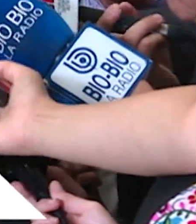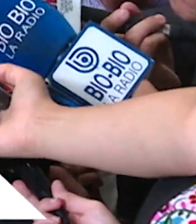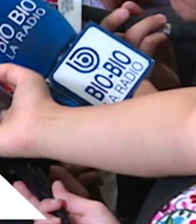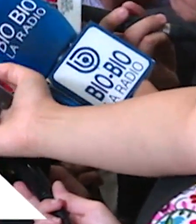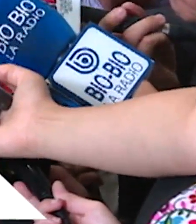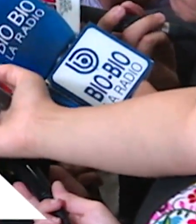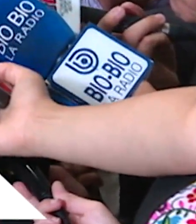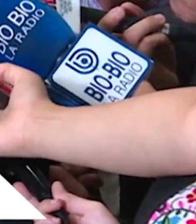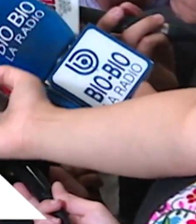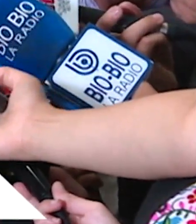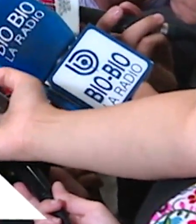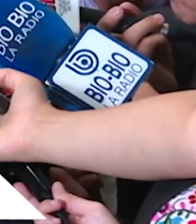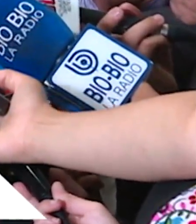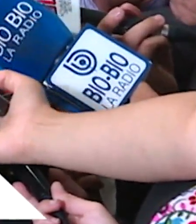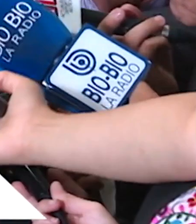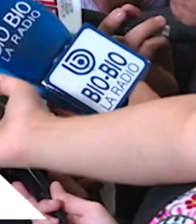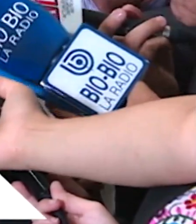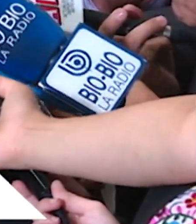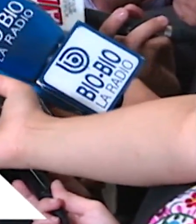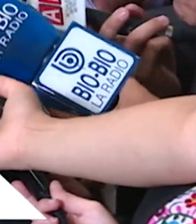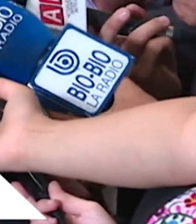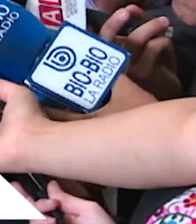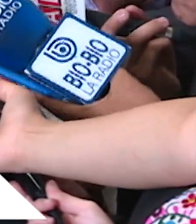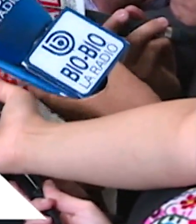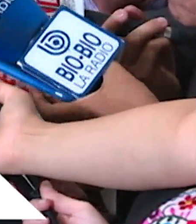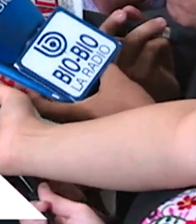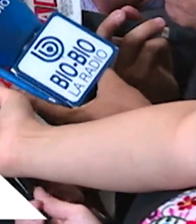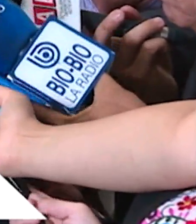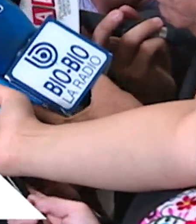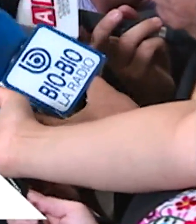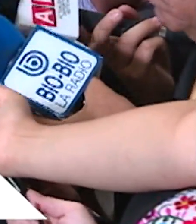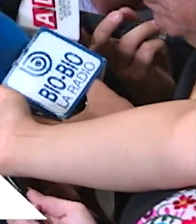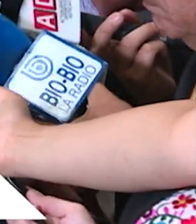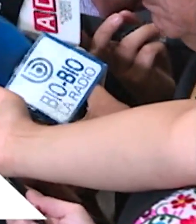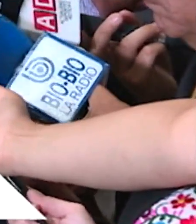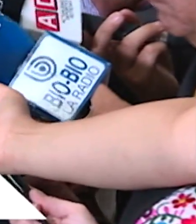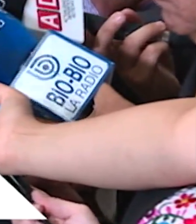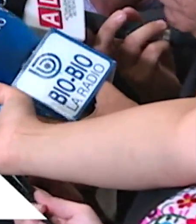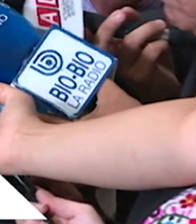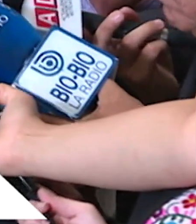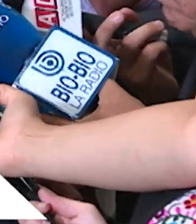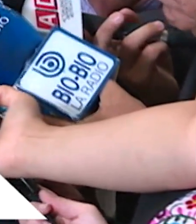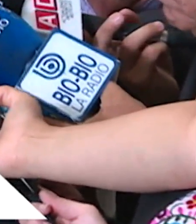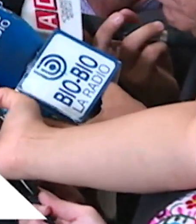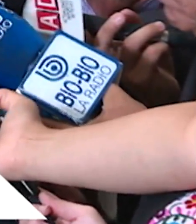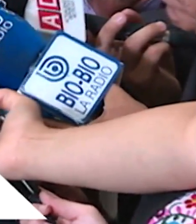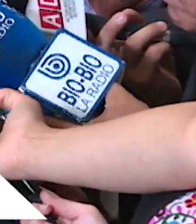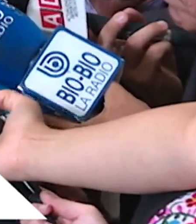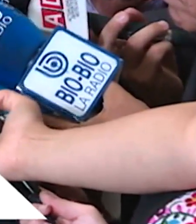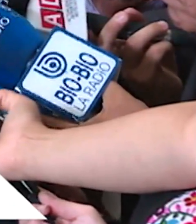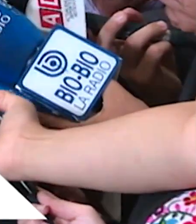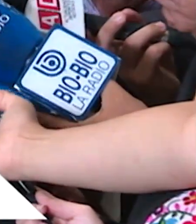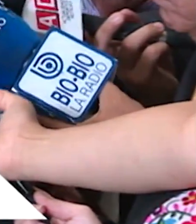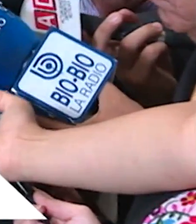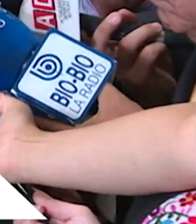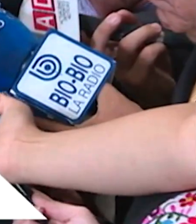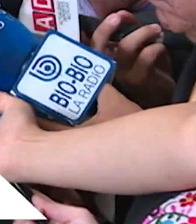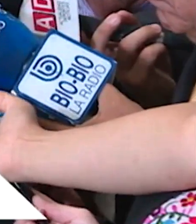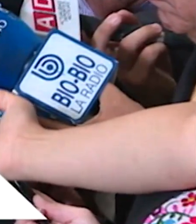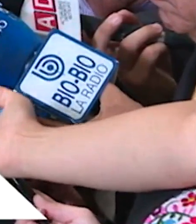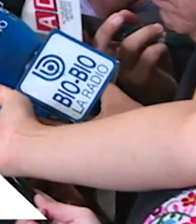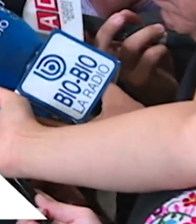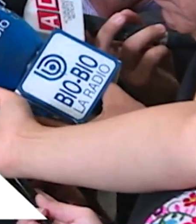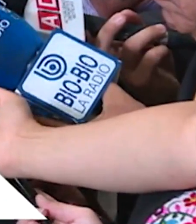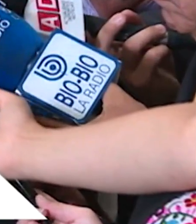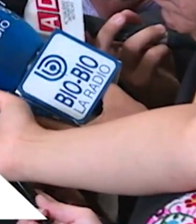de distinta índole y tiene altos y bajos Entonces por lo tanto creo que el deber de quien ejerce este cargo es mantener siempre